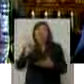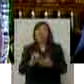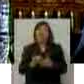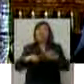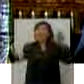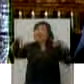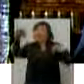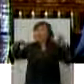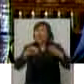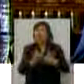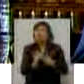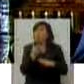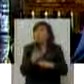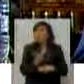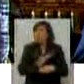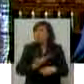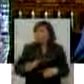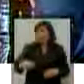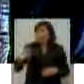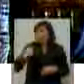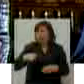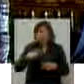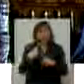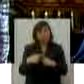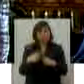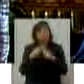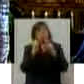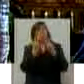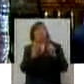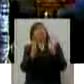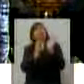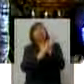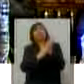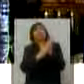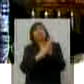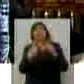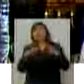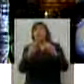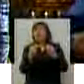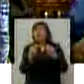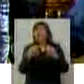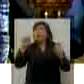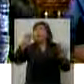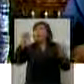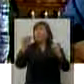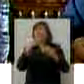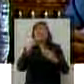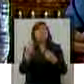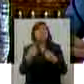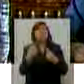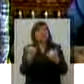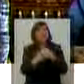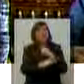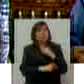república ha estado el alcalde y autoridades viendo como la expresión de la danza y de la música en este